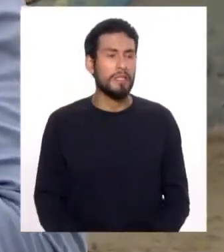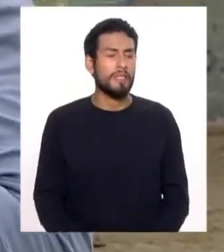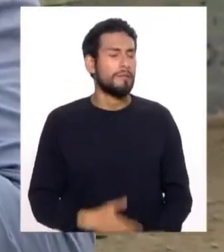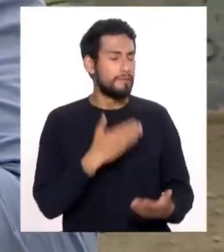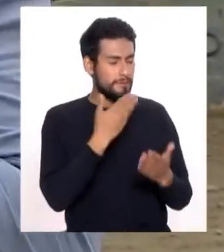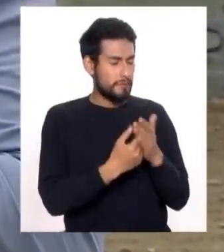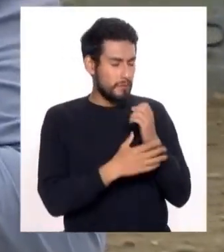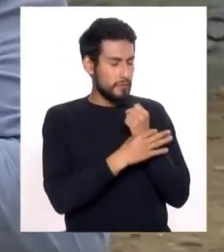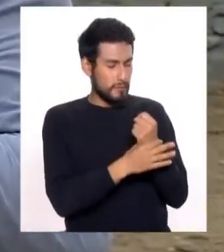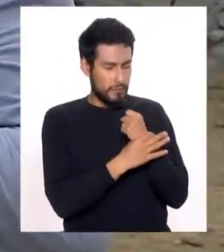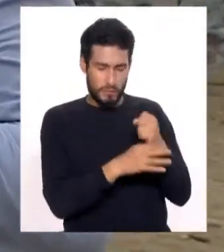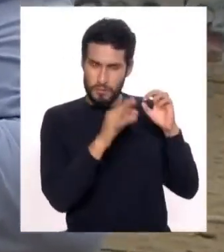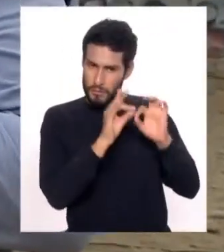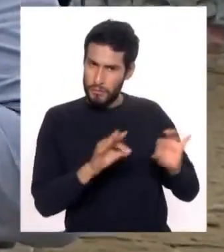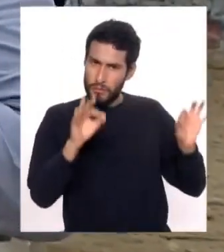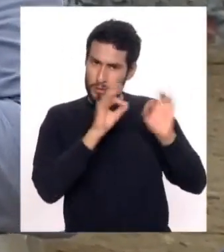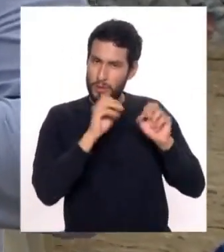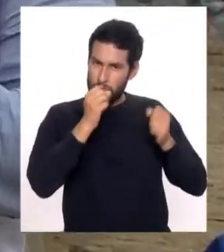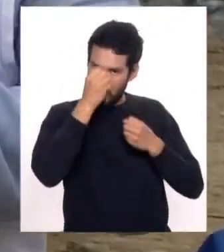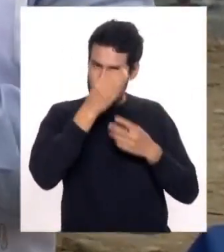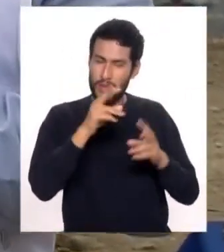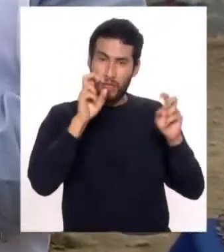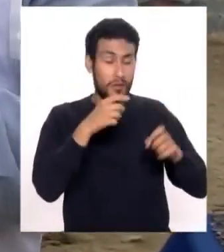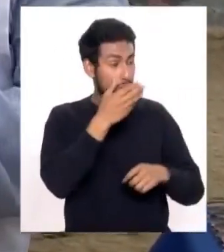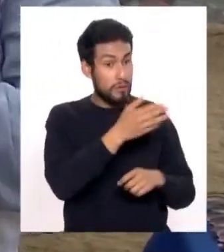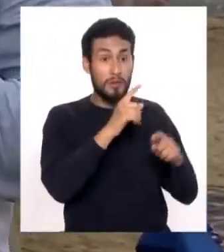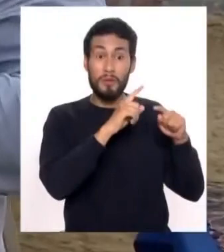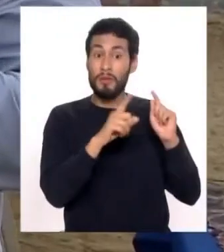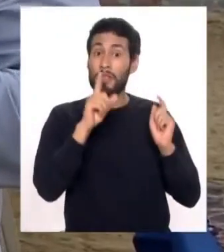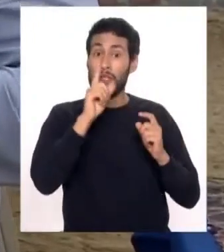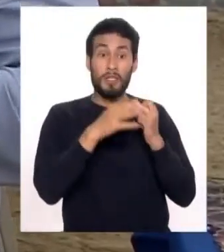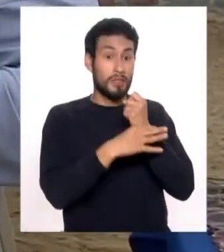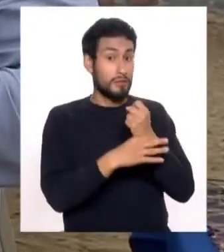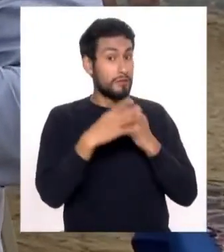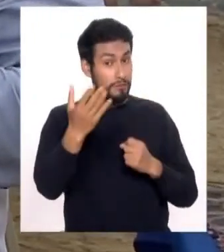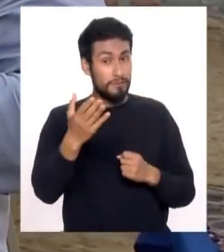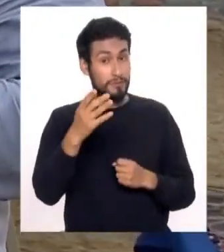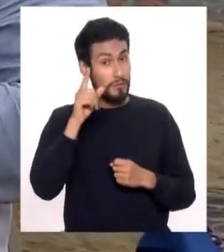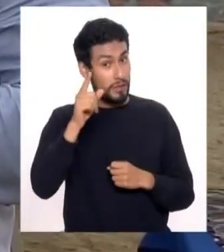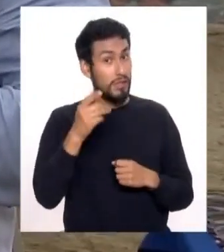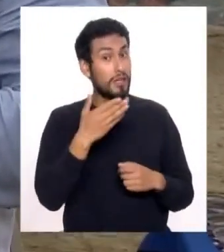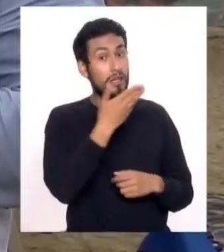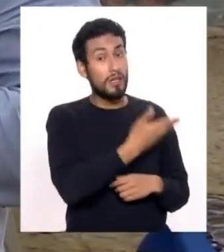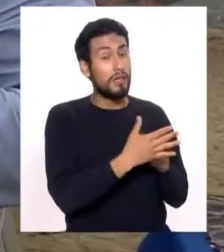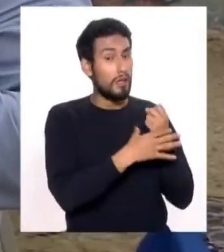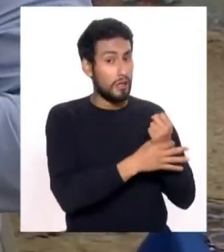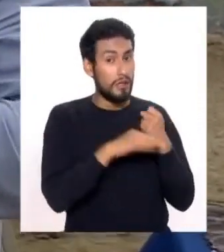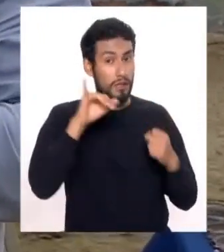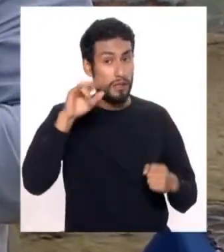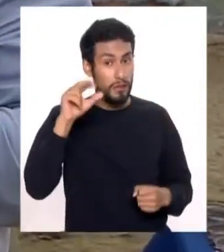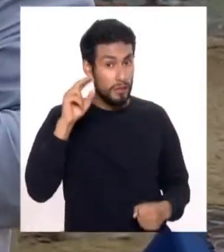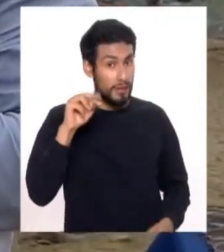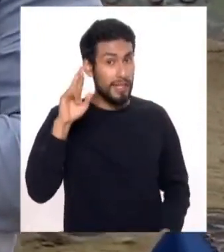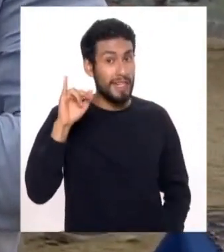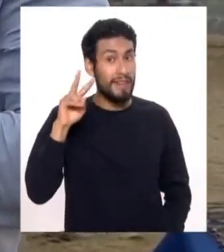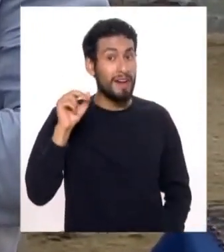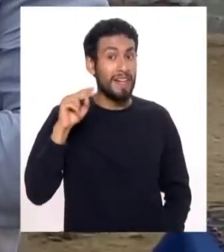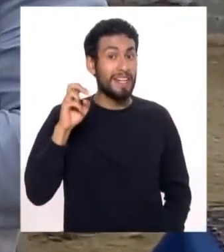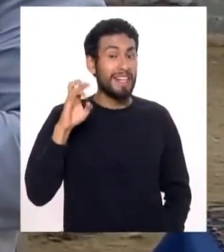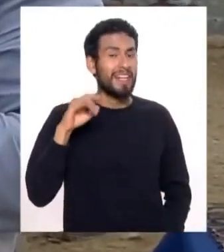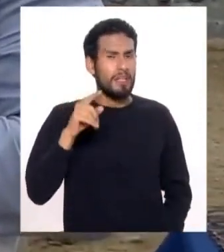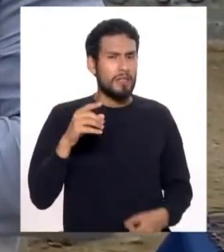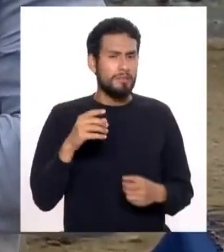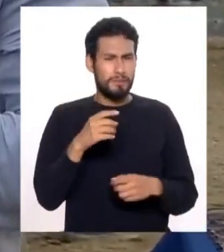doctor Rivadeneira, importantísimo poder abordar estos temas con ustedes, pero doctores, primero, nos ha acompañado el doctor Iván Rivadeneira, que es gerente de salud y